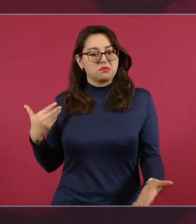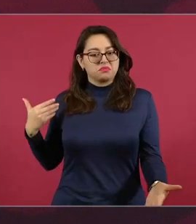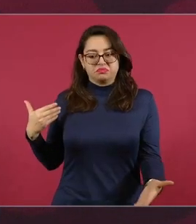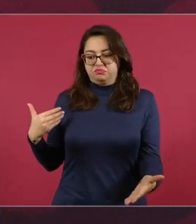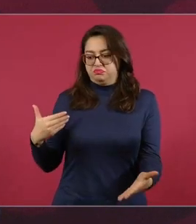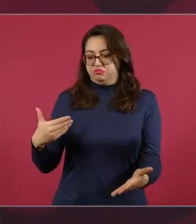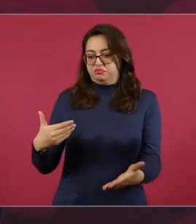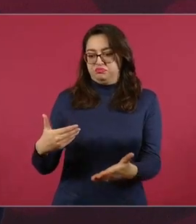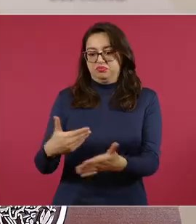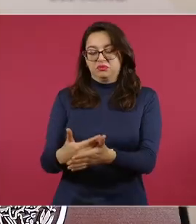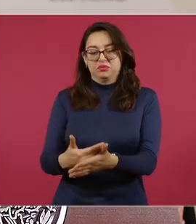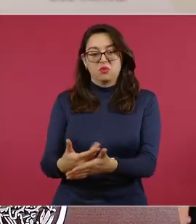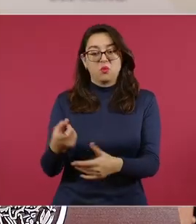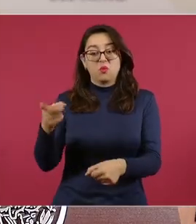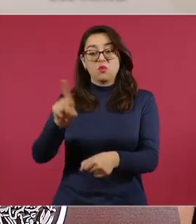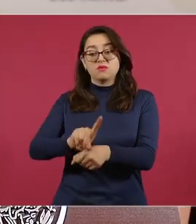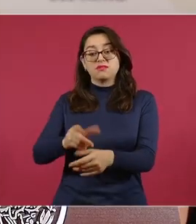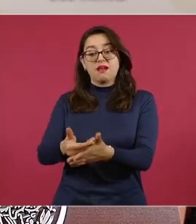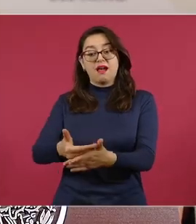en la noche.